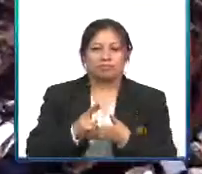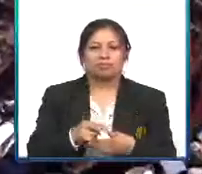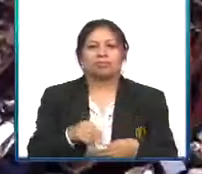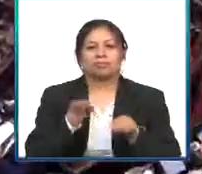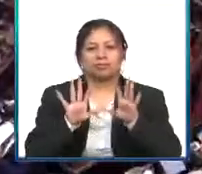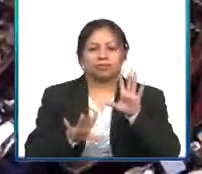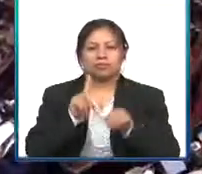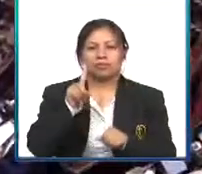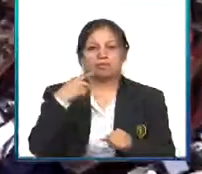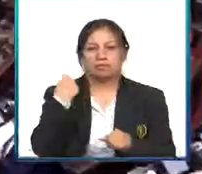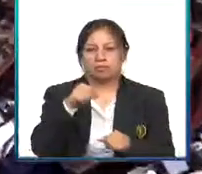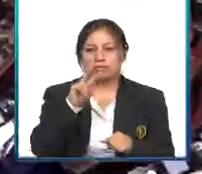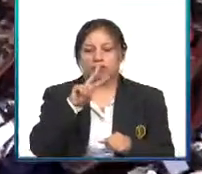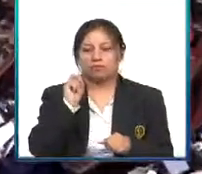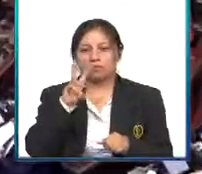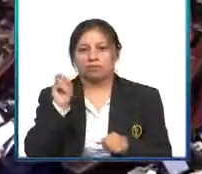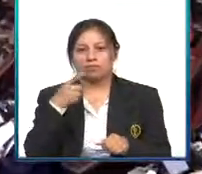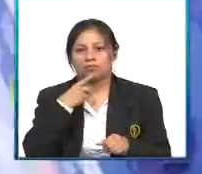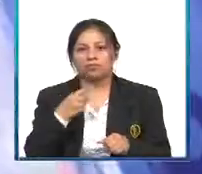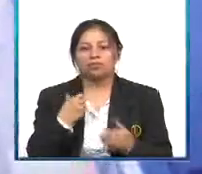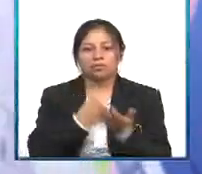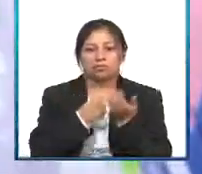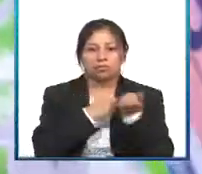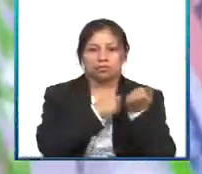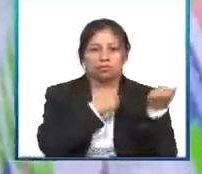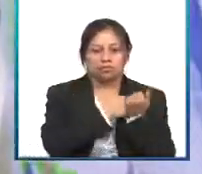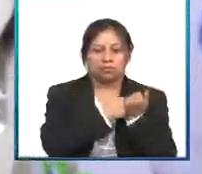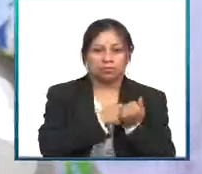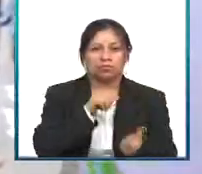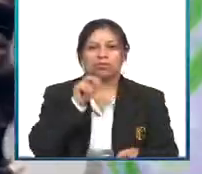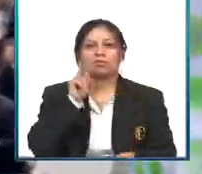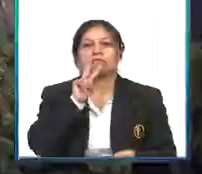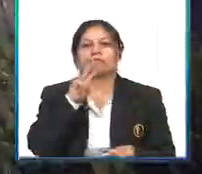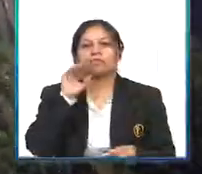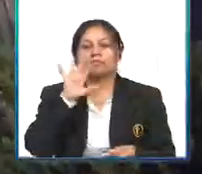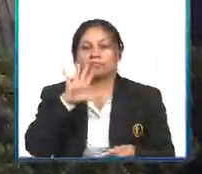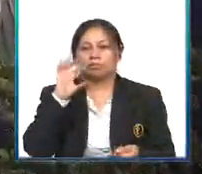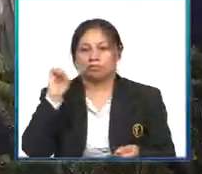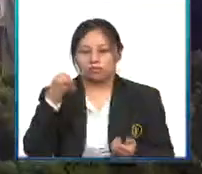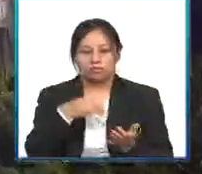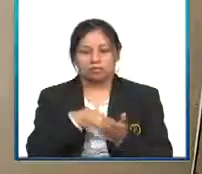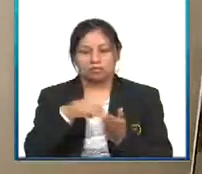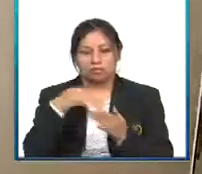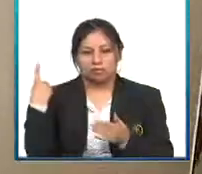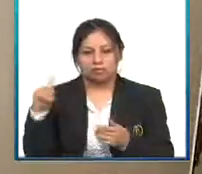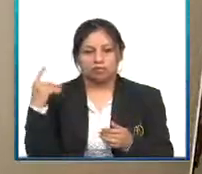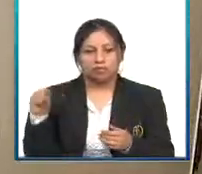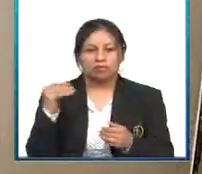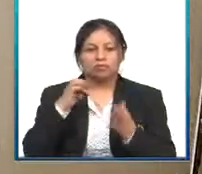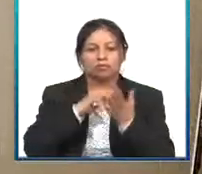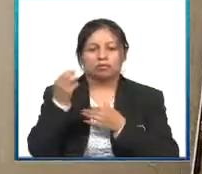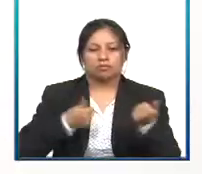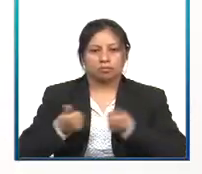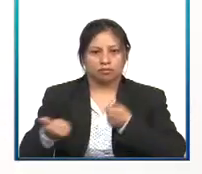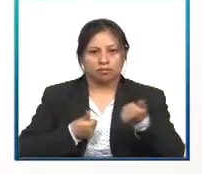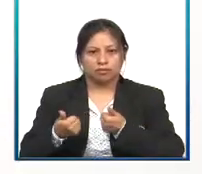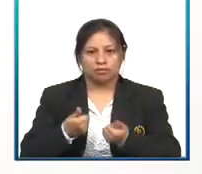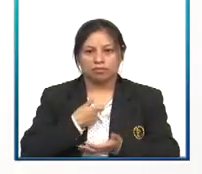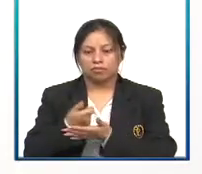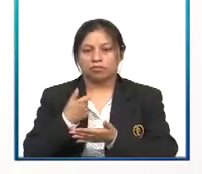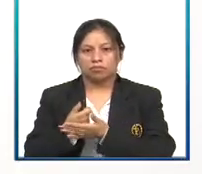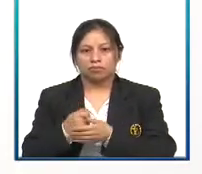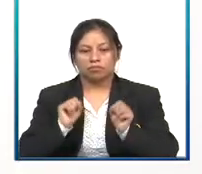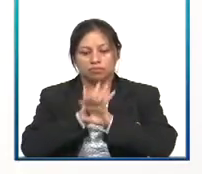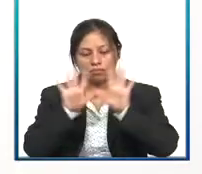Decreto 11-2020, que dispone un apoyo económico por 250 millones de dólares para el Programa de Administración Tributaria